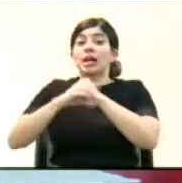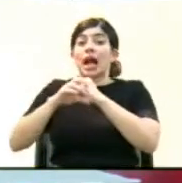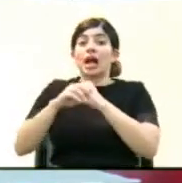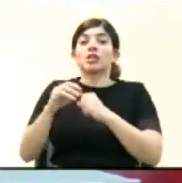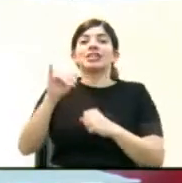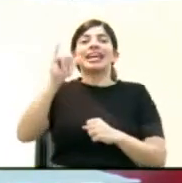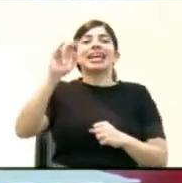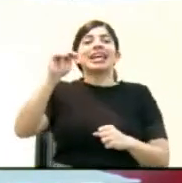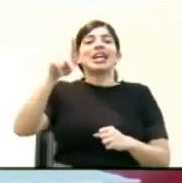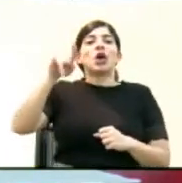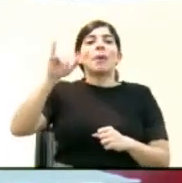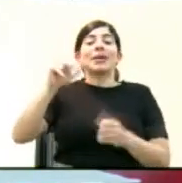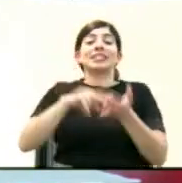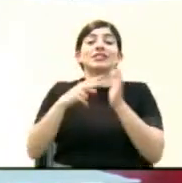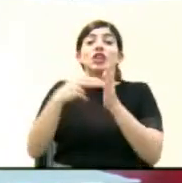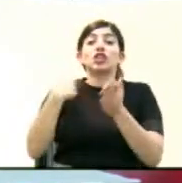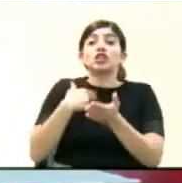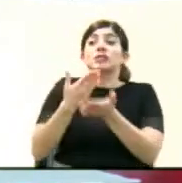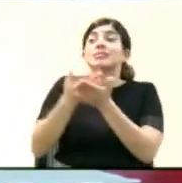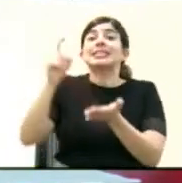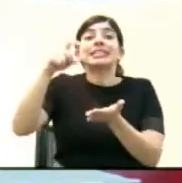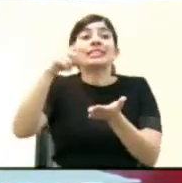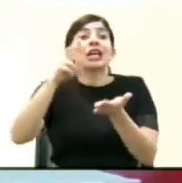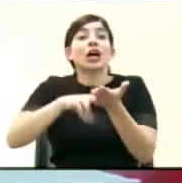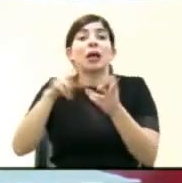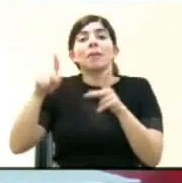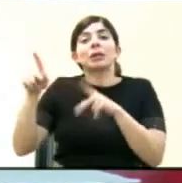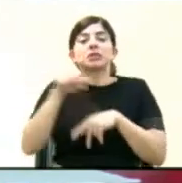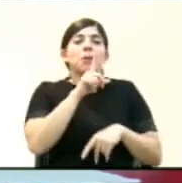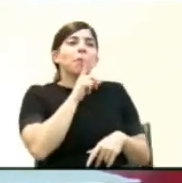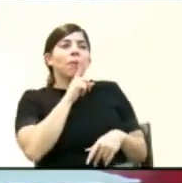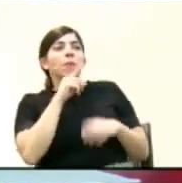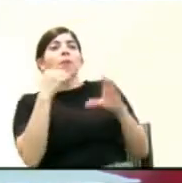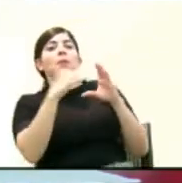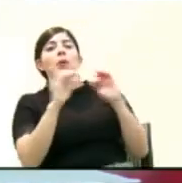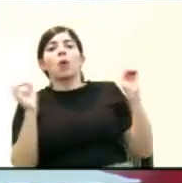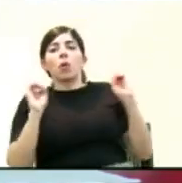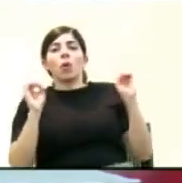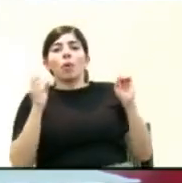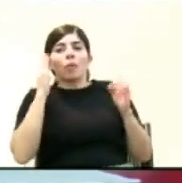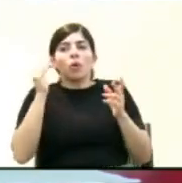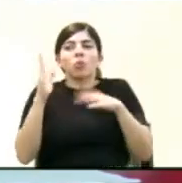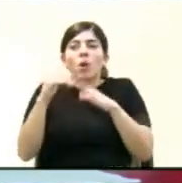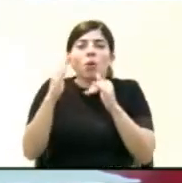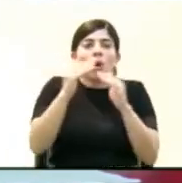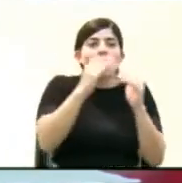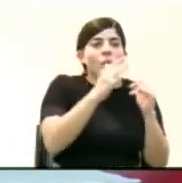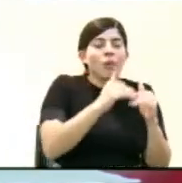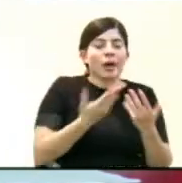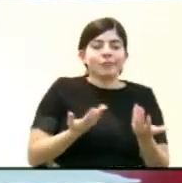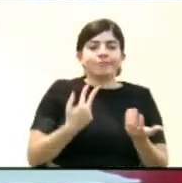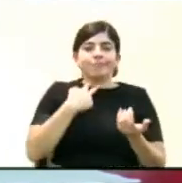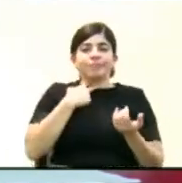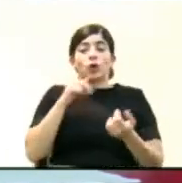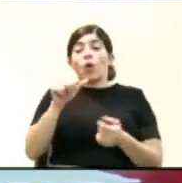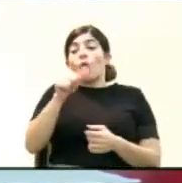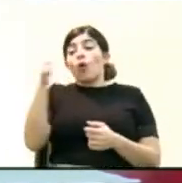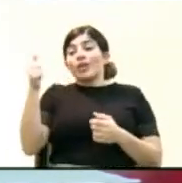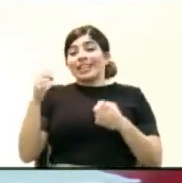inopia en los puestos que estamos buscando, pero también otras estrategias que